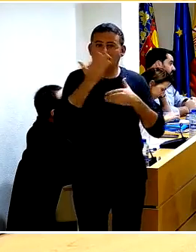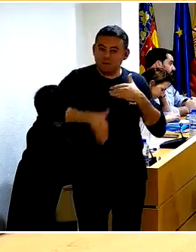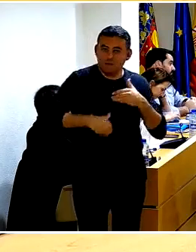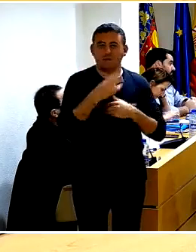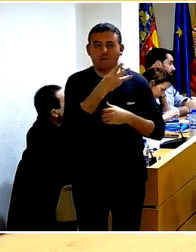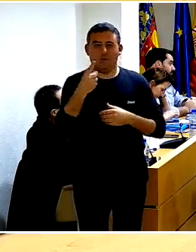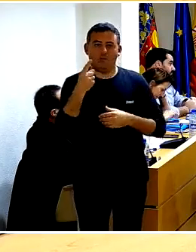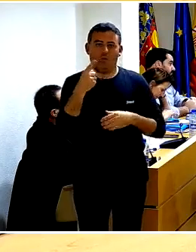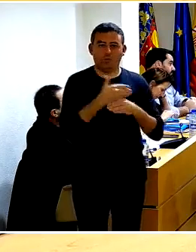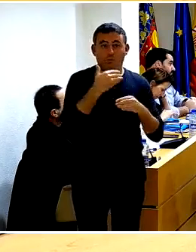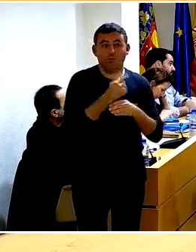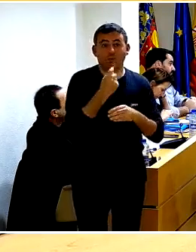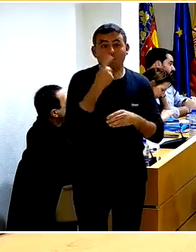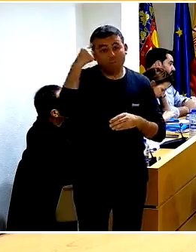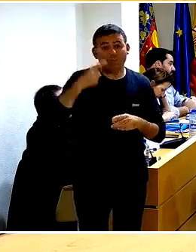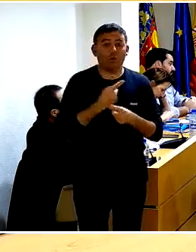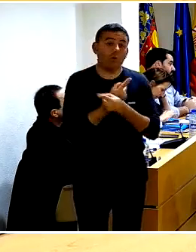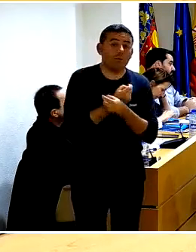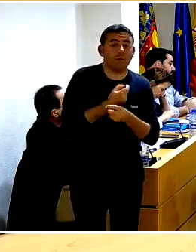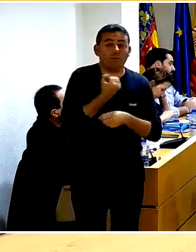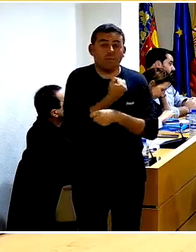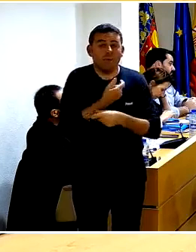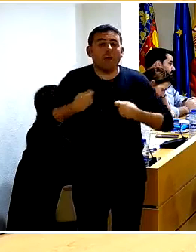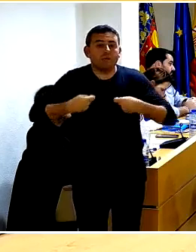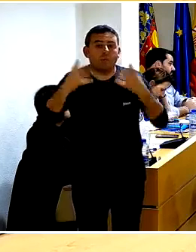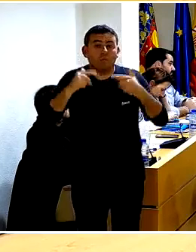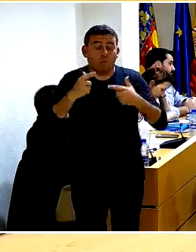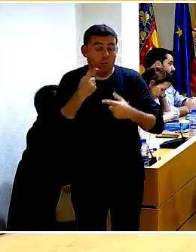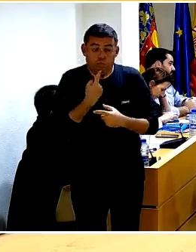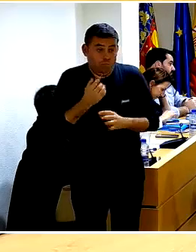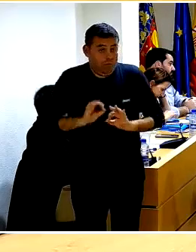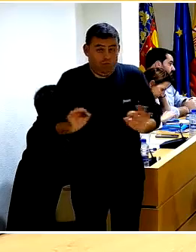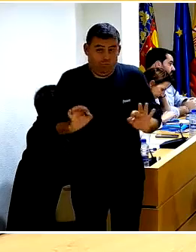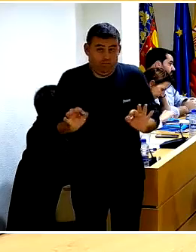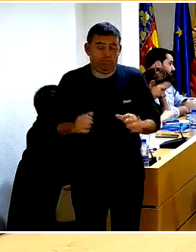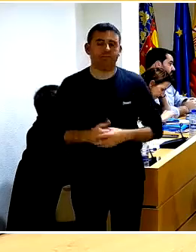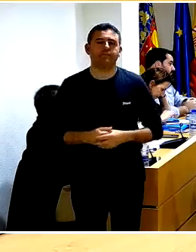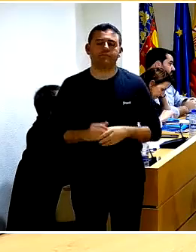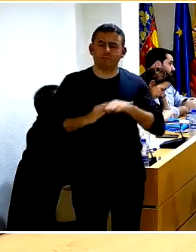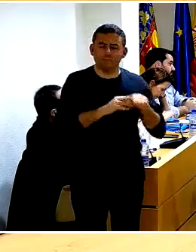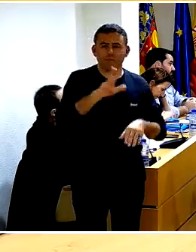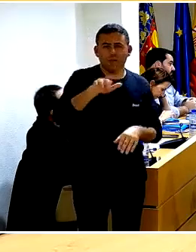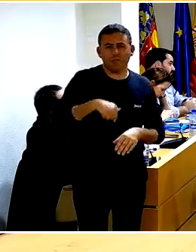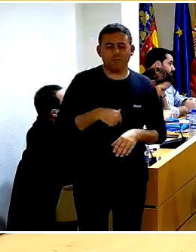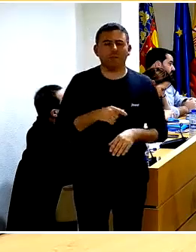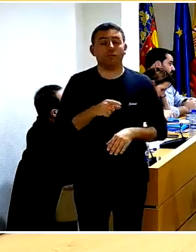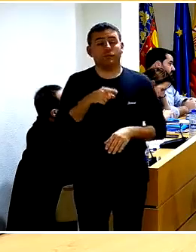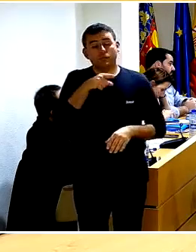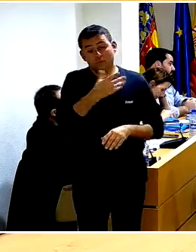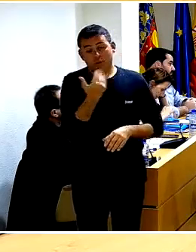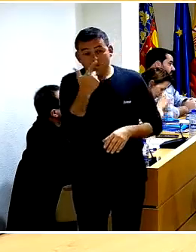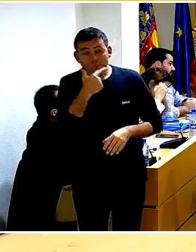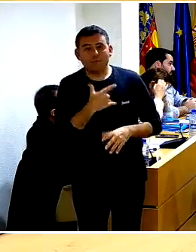Por cierto, señor Albalá, ustedes cuando rompieron el pacto de gobierno, no sé si usted recuerda, una